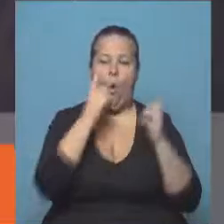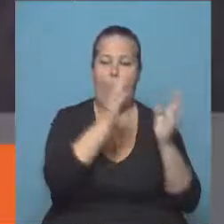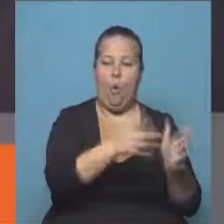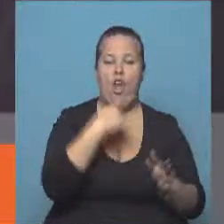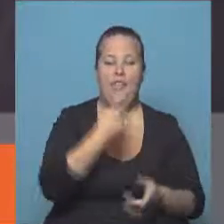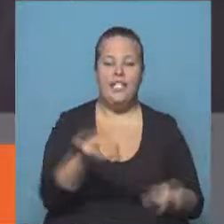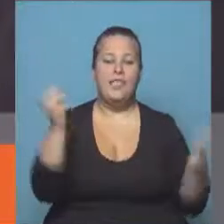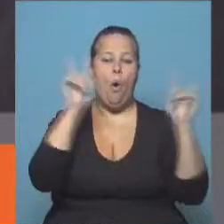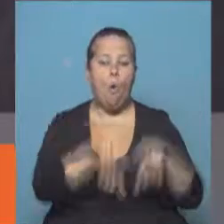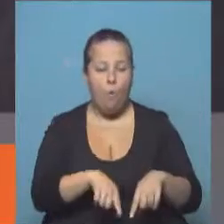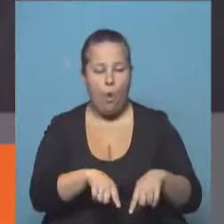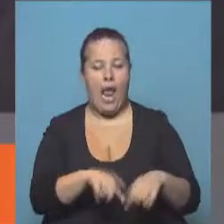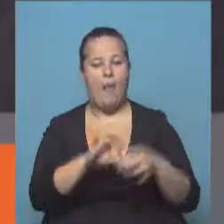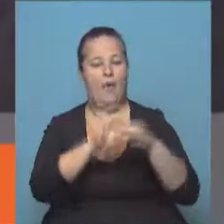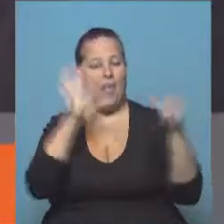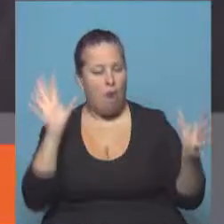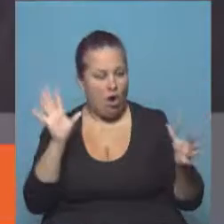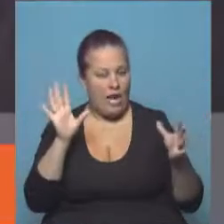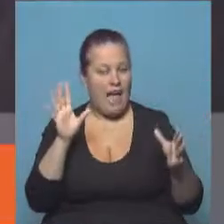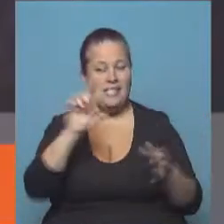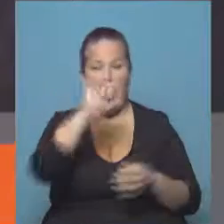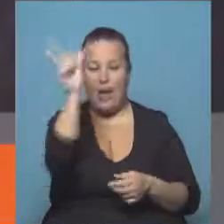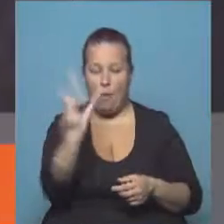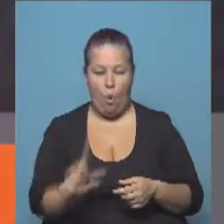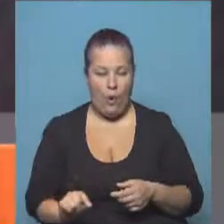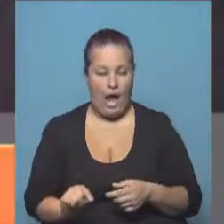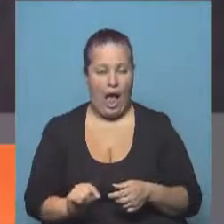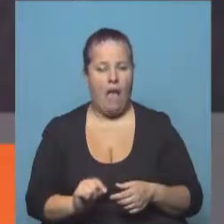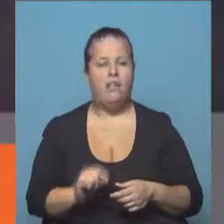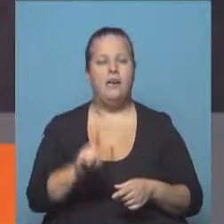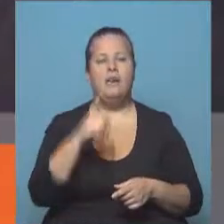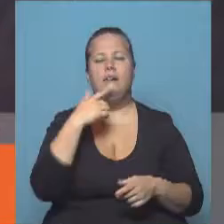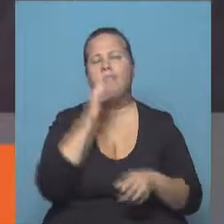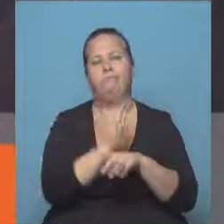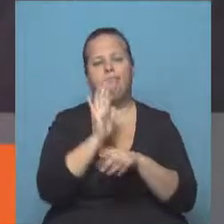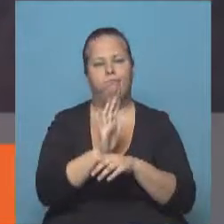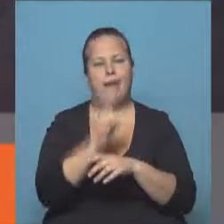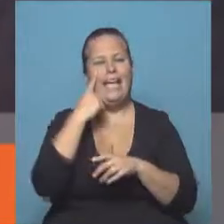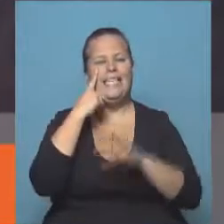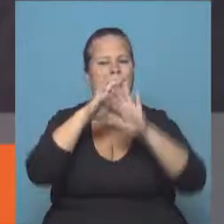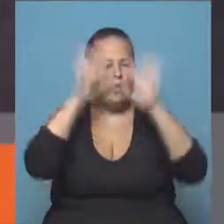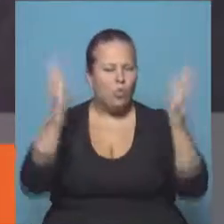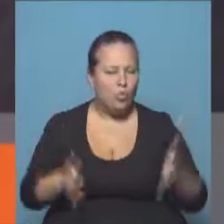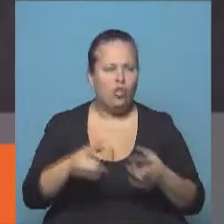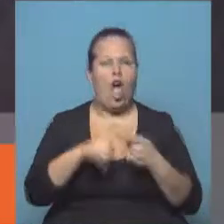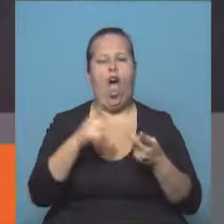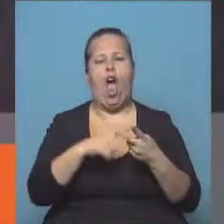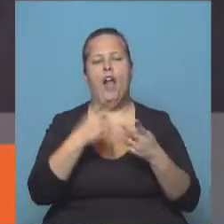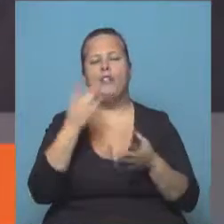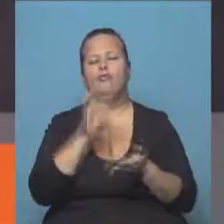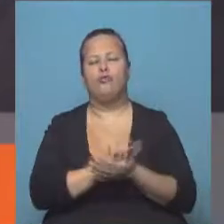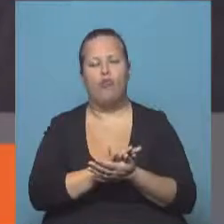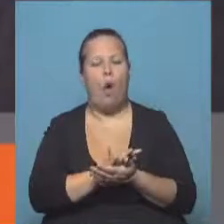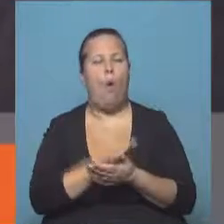que la recuperación de la democracia republicana, es decir, de las instituciones, de lo que